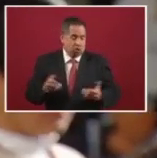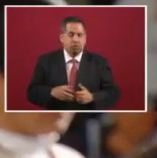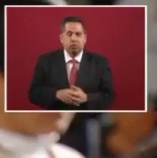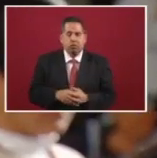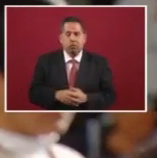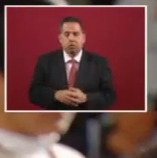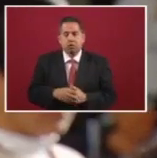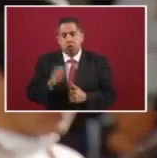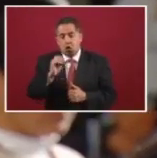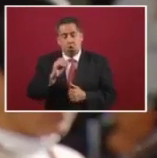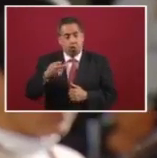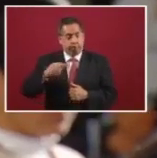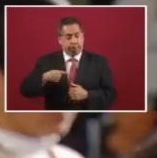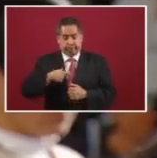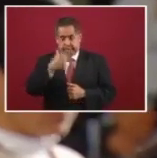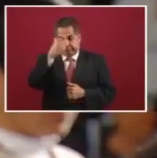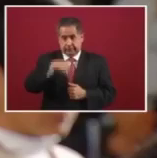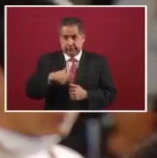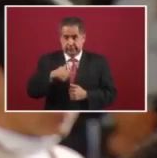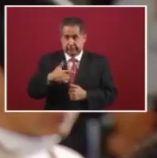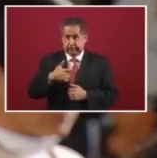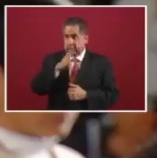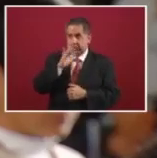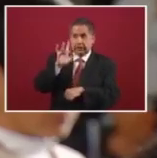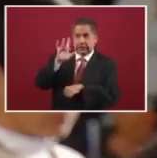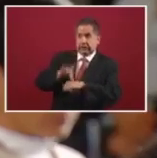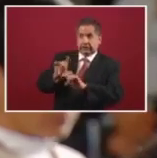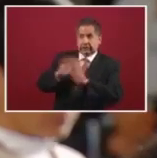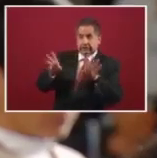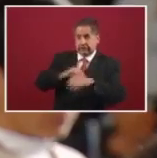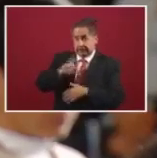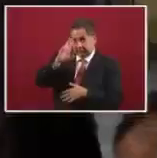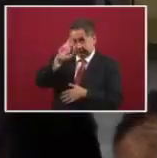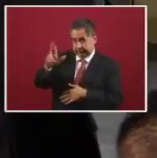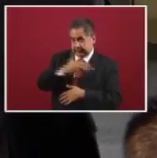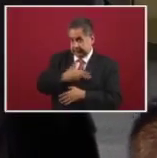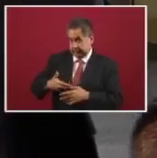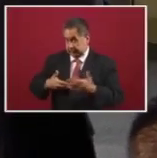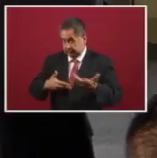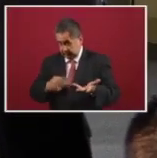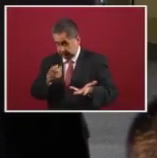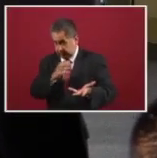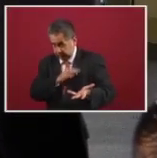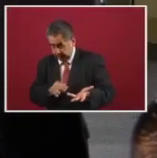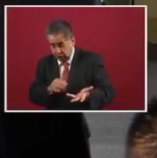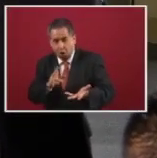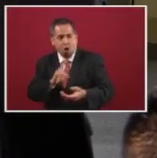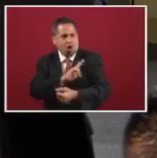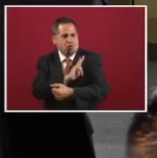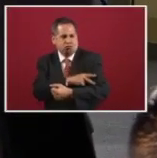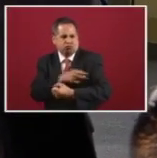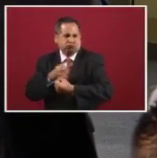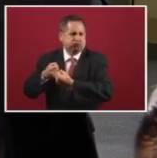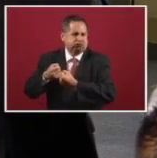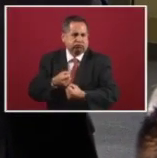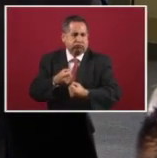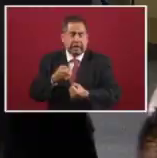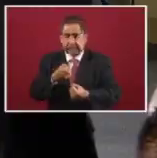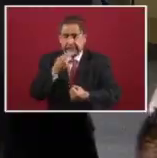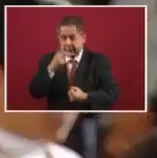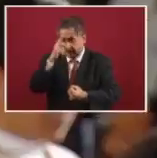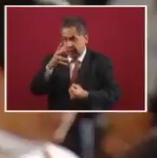en un personaje intocable, y si el poder es el principal vehículo de cambio